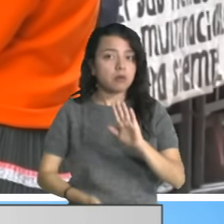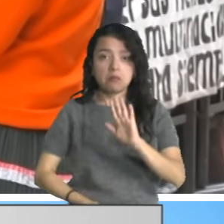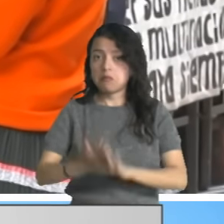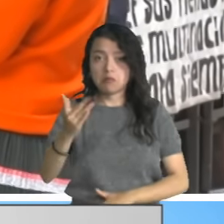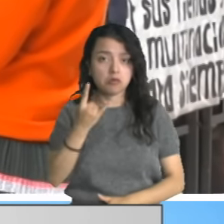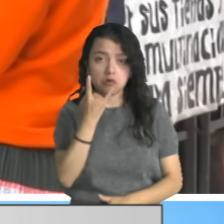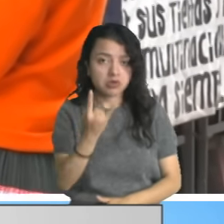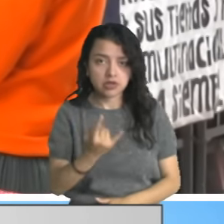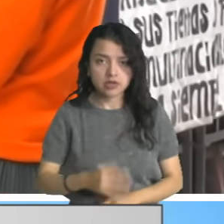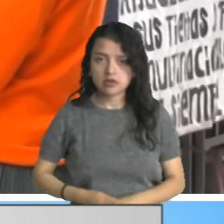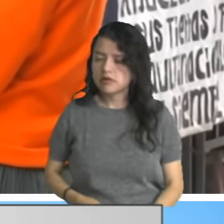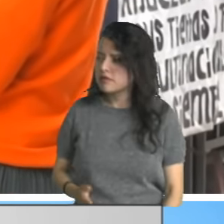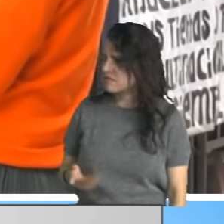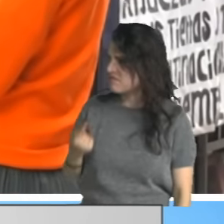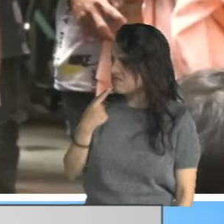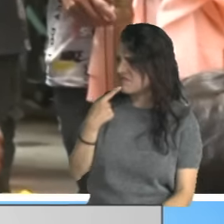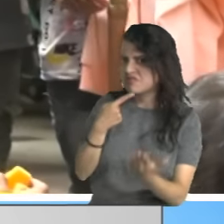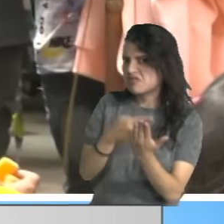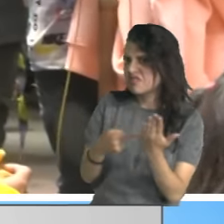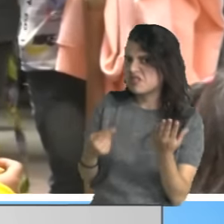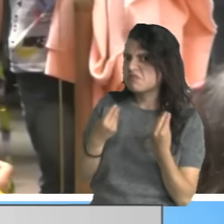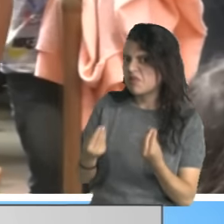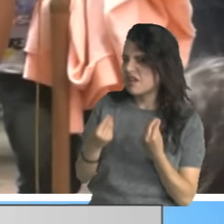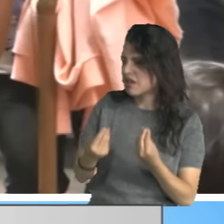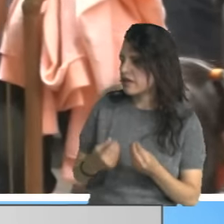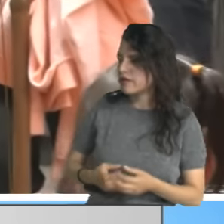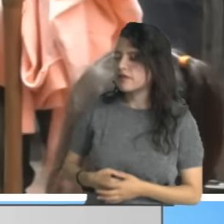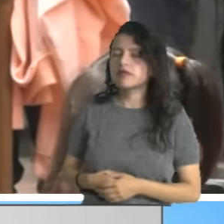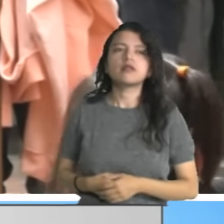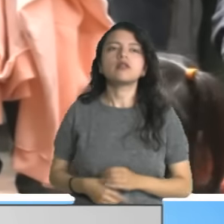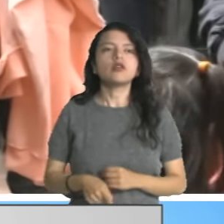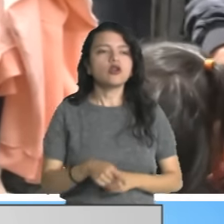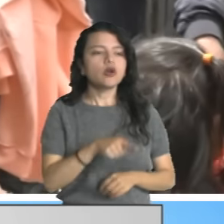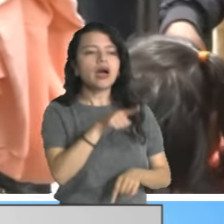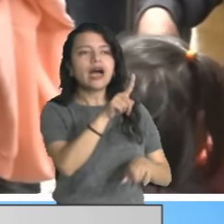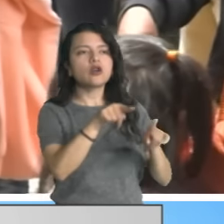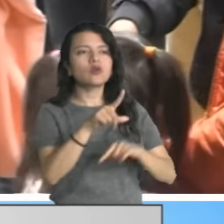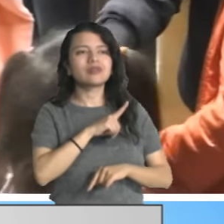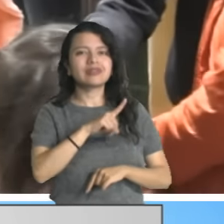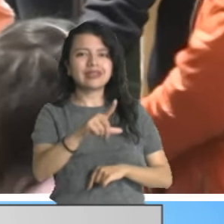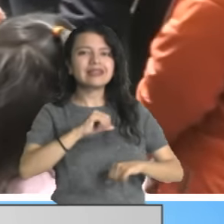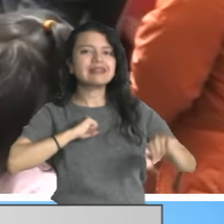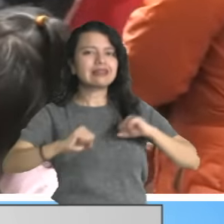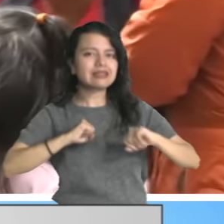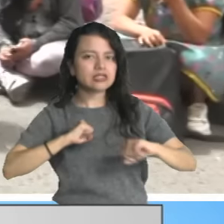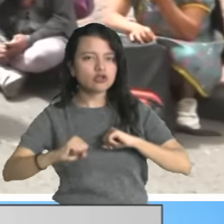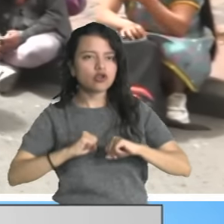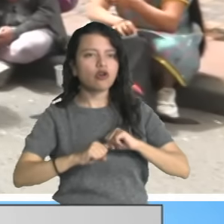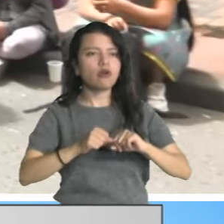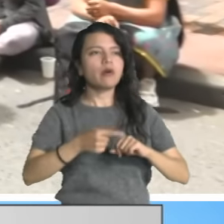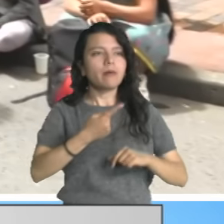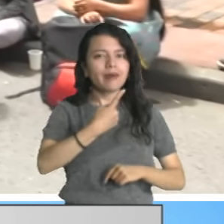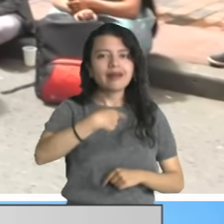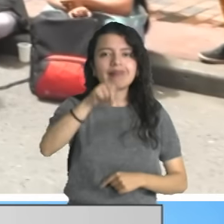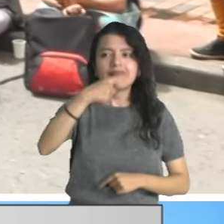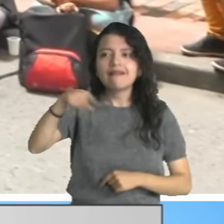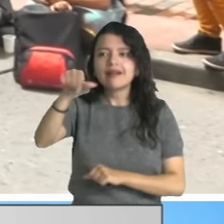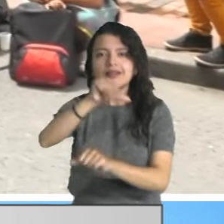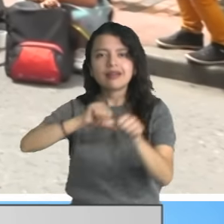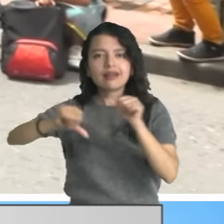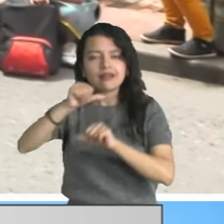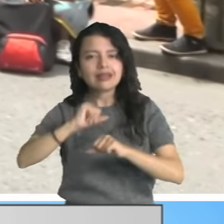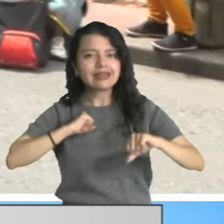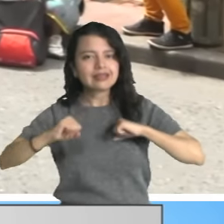son...? No, los contratan a los líderes para que ayuden diferentes gestiones con las diferentes entidades del distrito que apoyen en la gestión